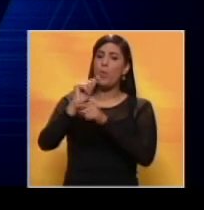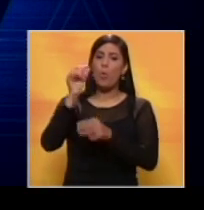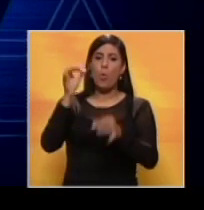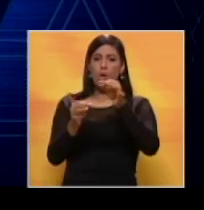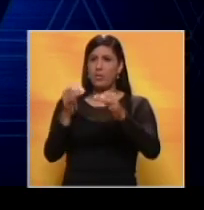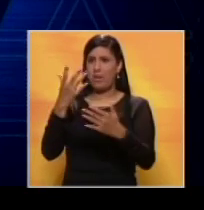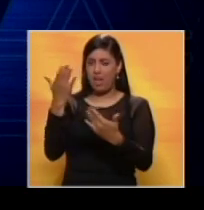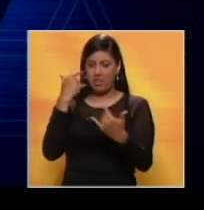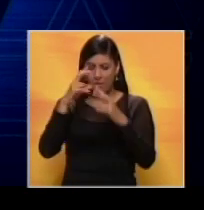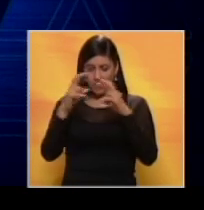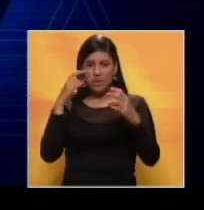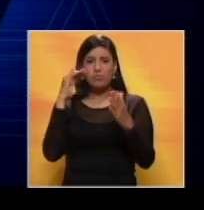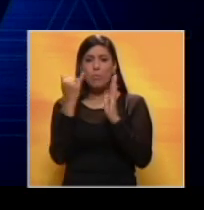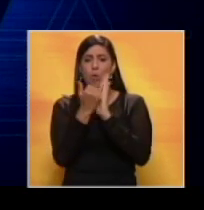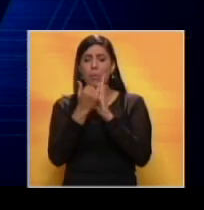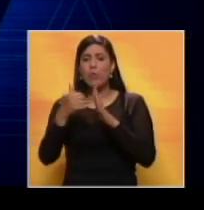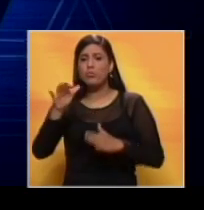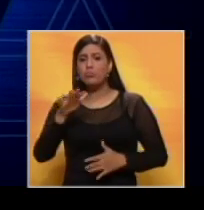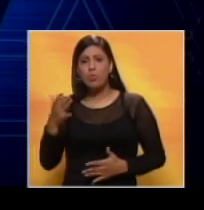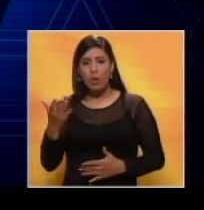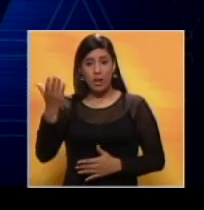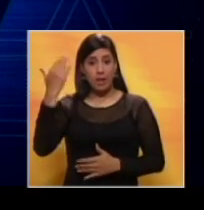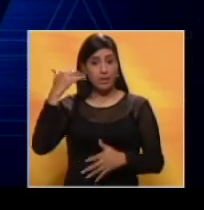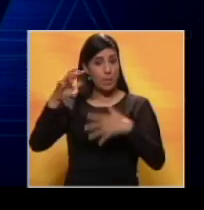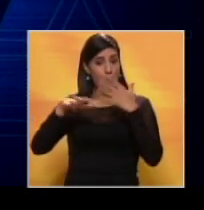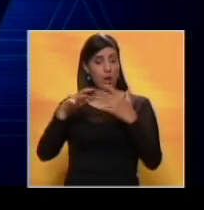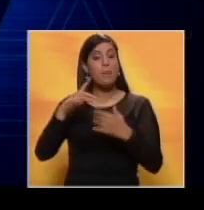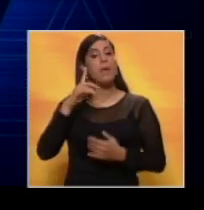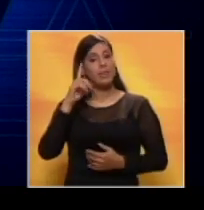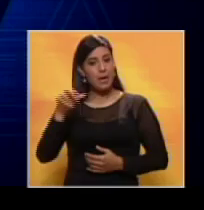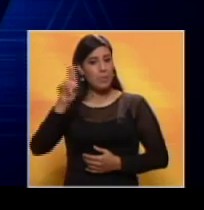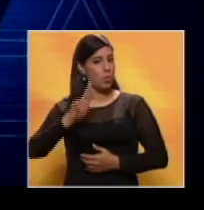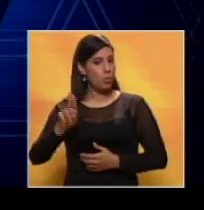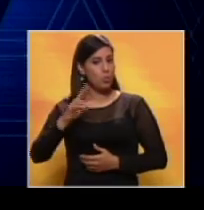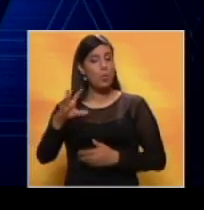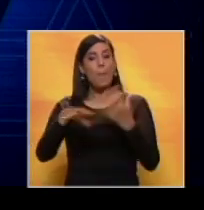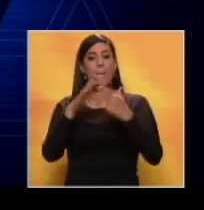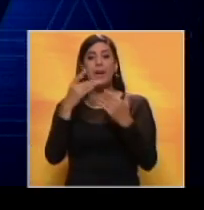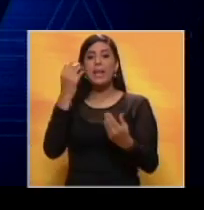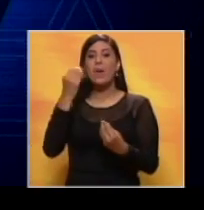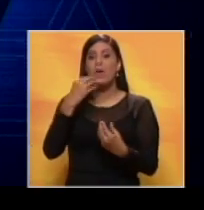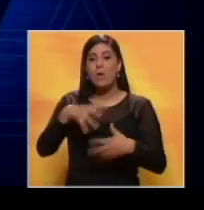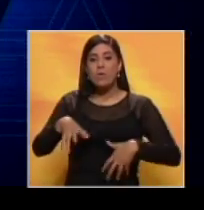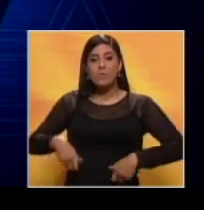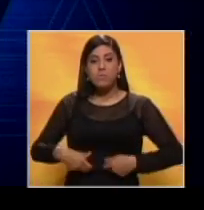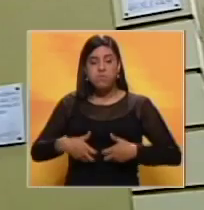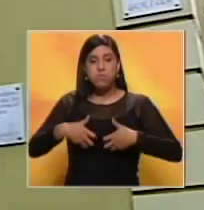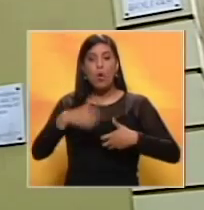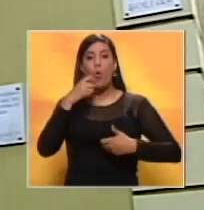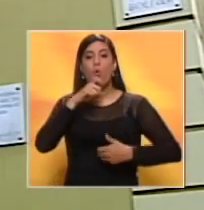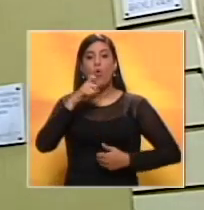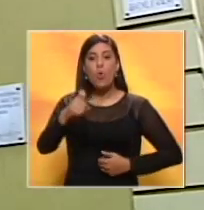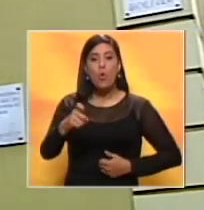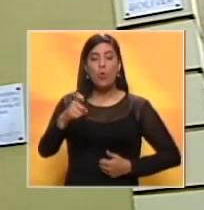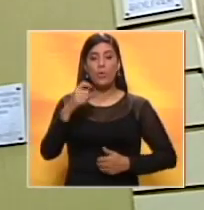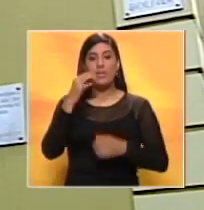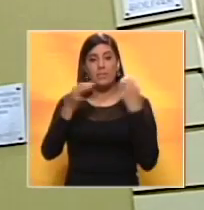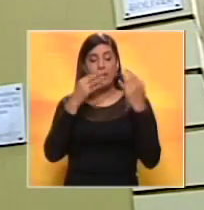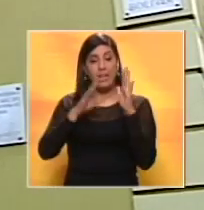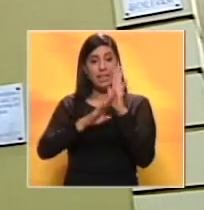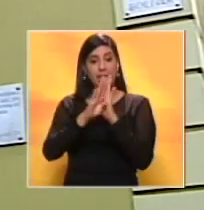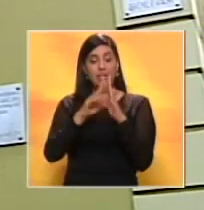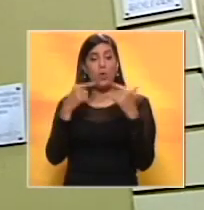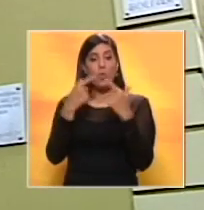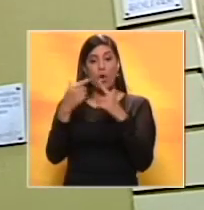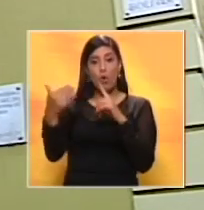juicio sin una previa comprobación de los hechos ocurridos y que utilice estos eventos para alimentar la campaña de odio que aseguran